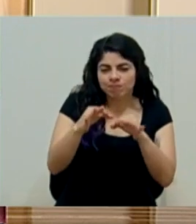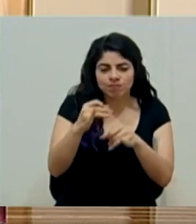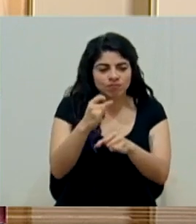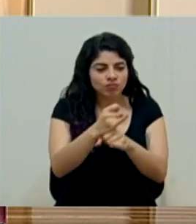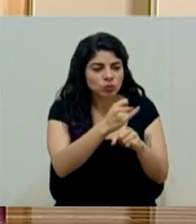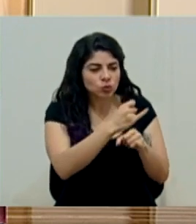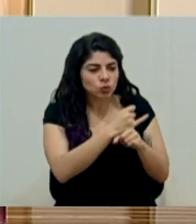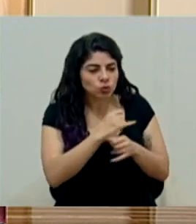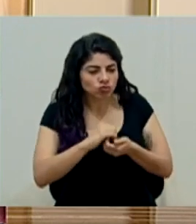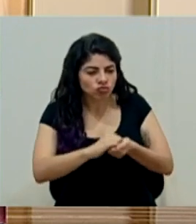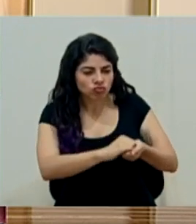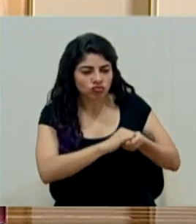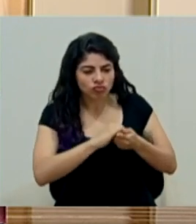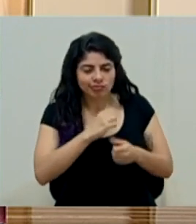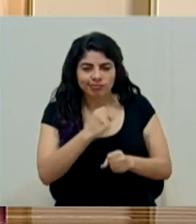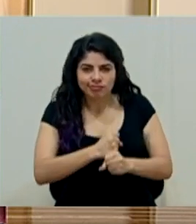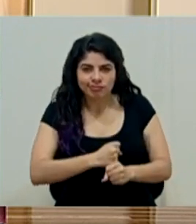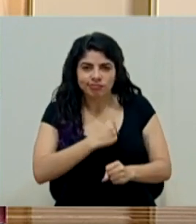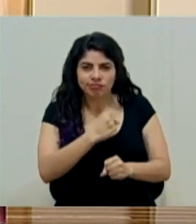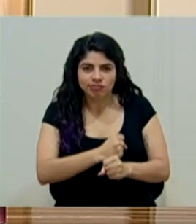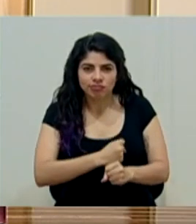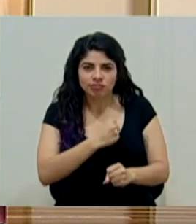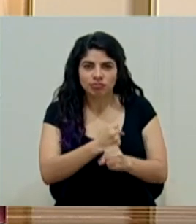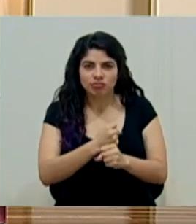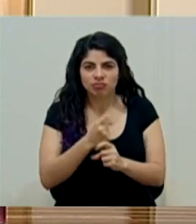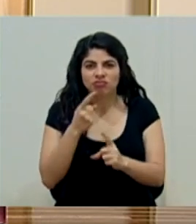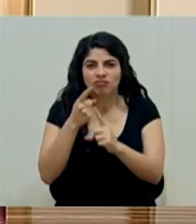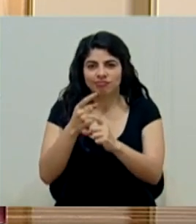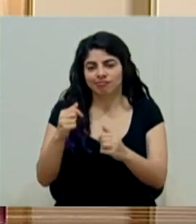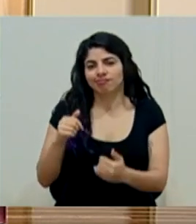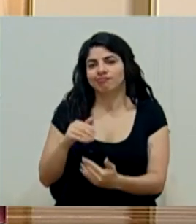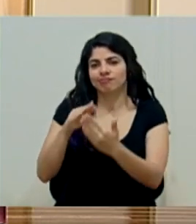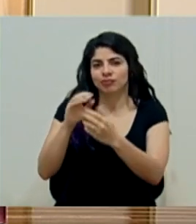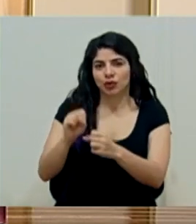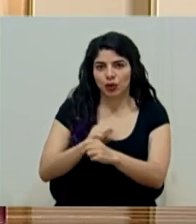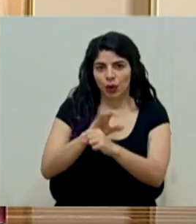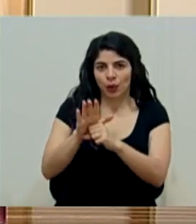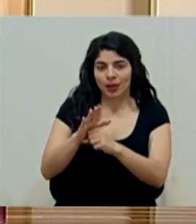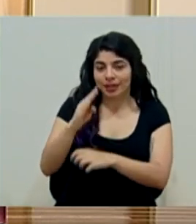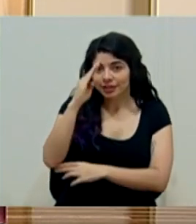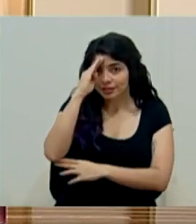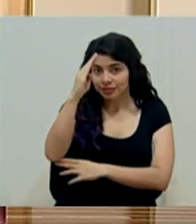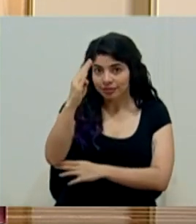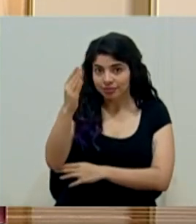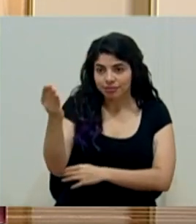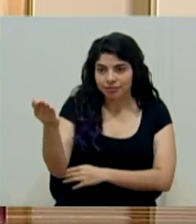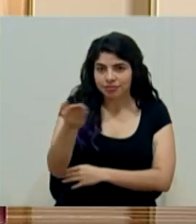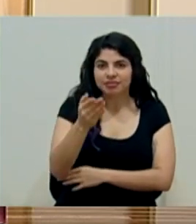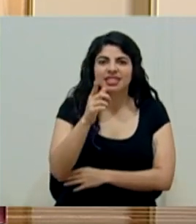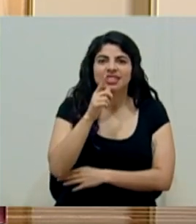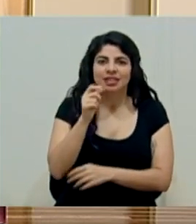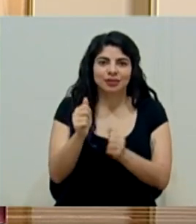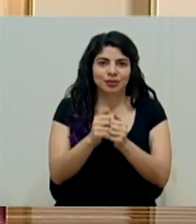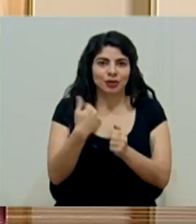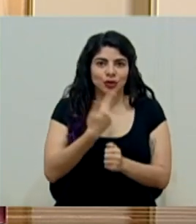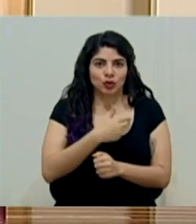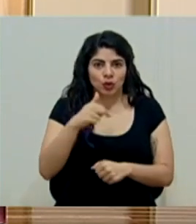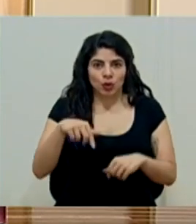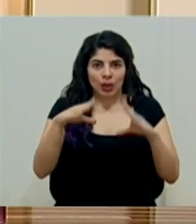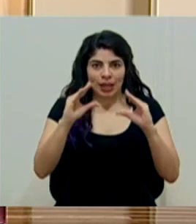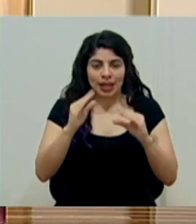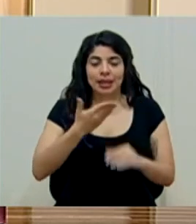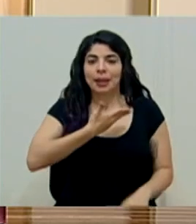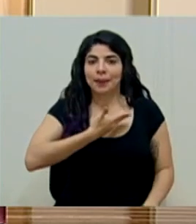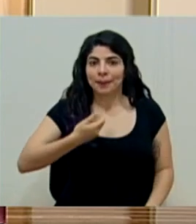trabajo interinstitucional que se realiza para enfrentar el COVID-19. Saludamos a quien nos acompaña en esta tarde,